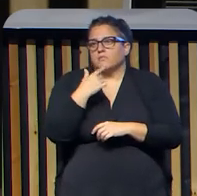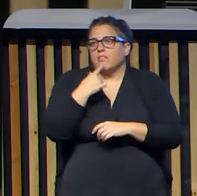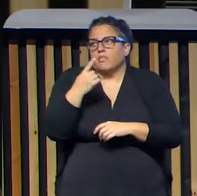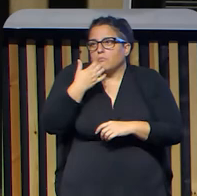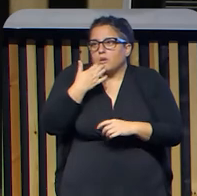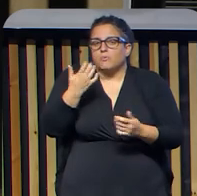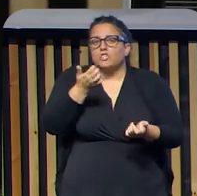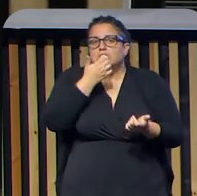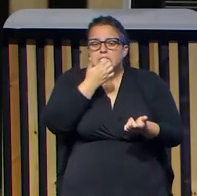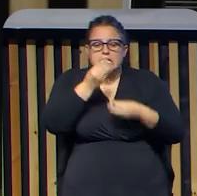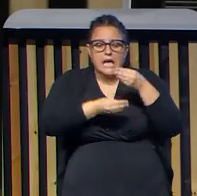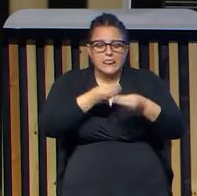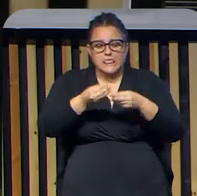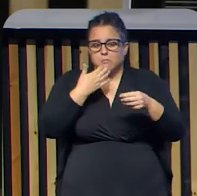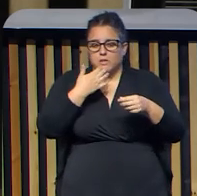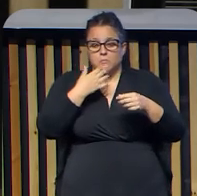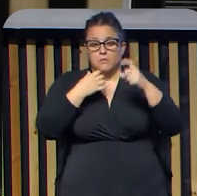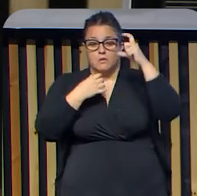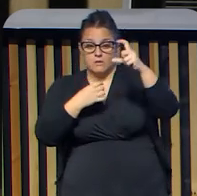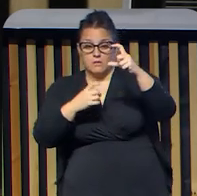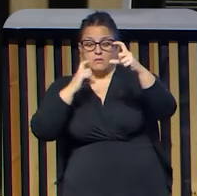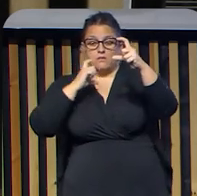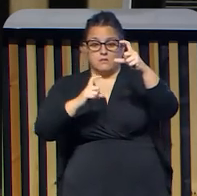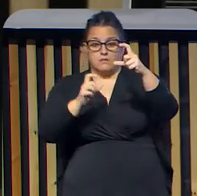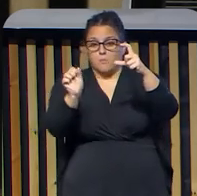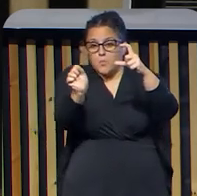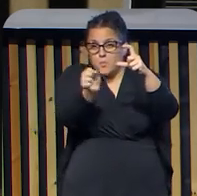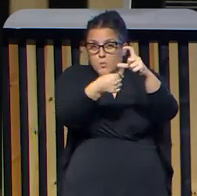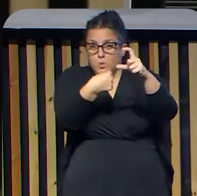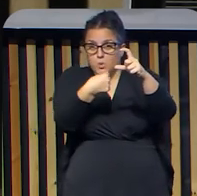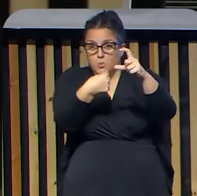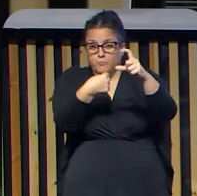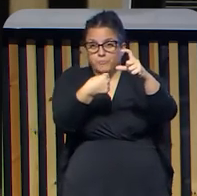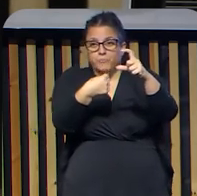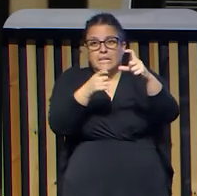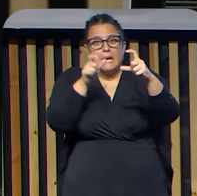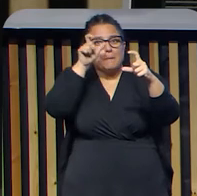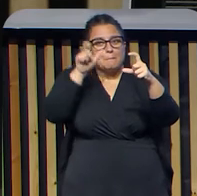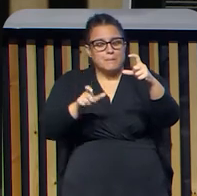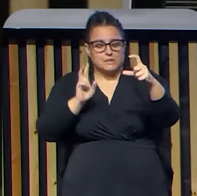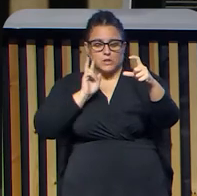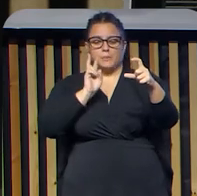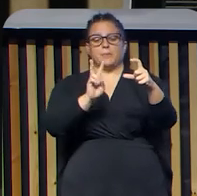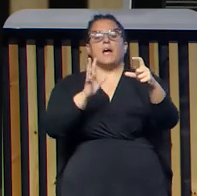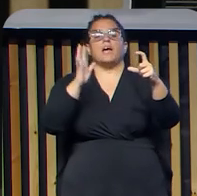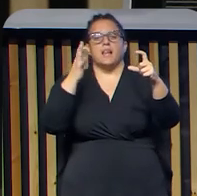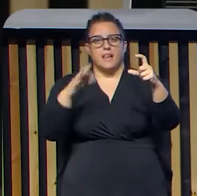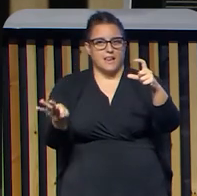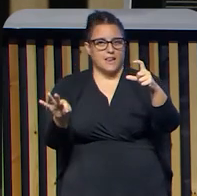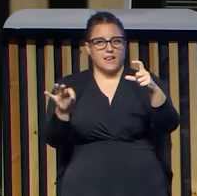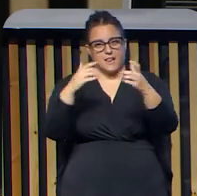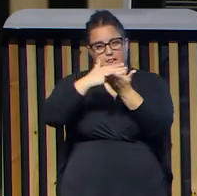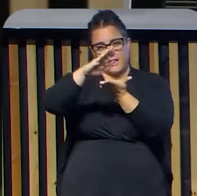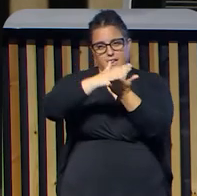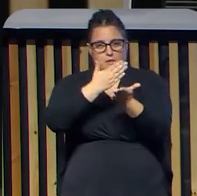solo con un vistazo vería perfectamente que la información privilegiada que estamos destacando es esta entonces